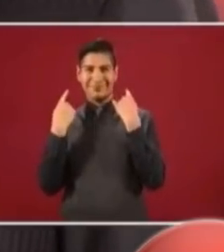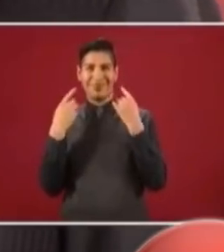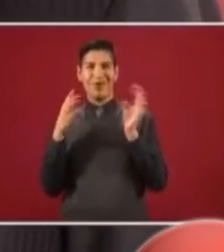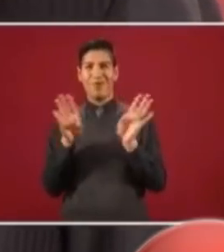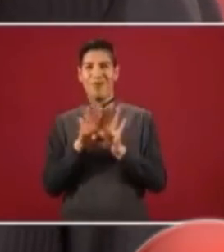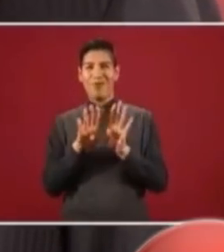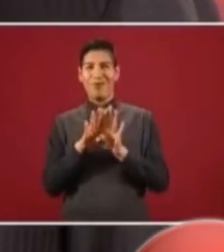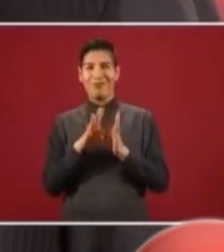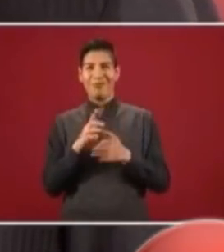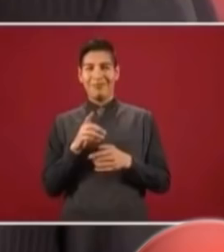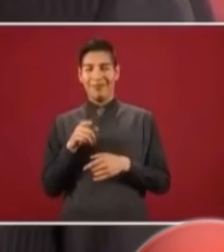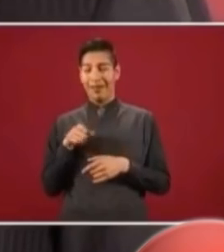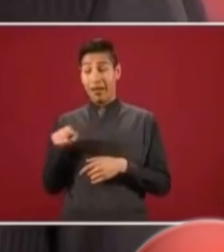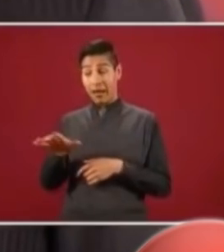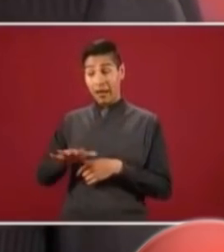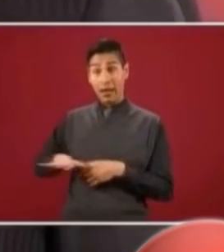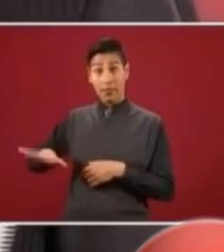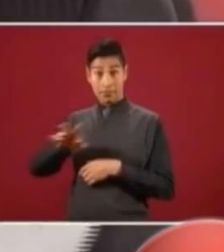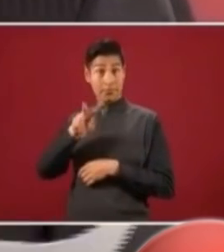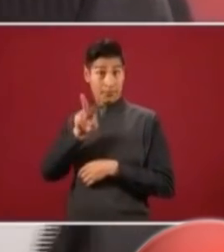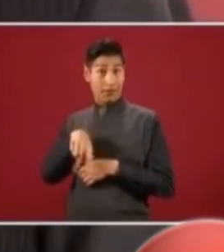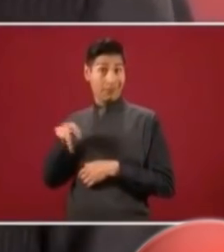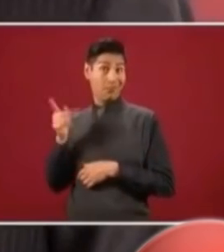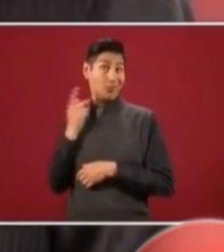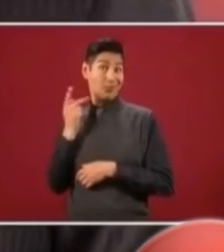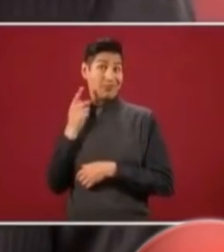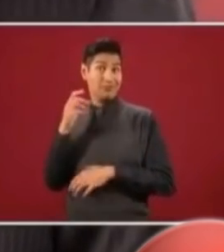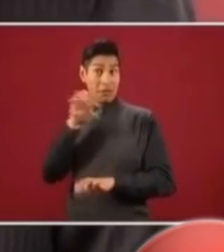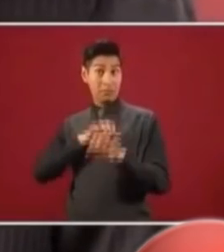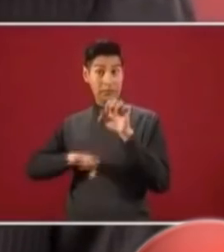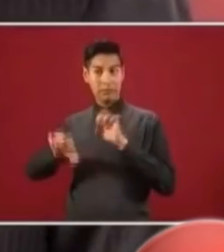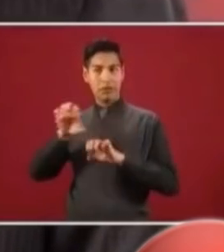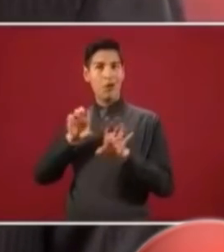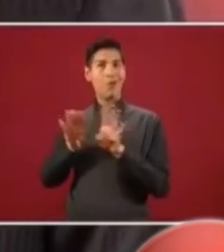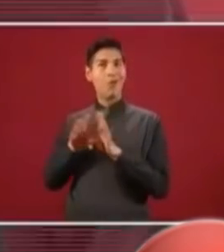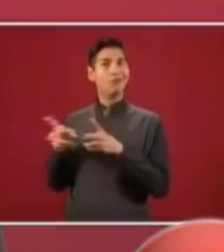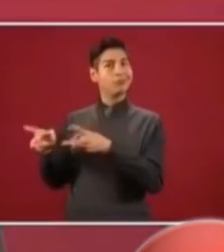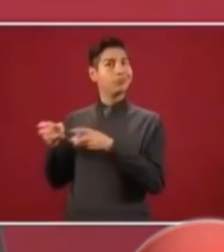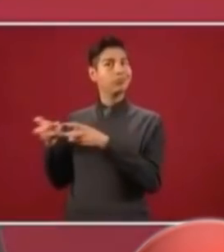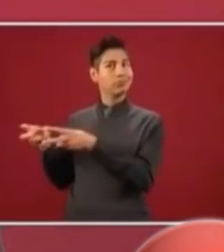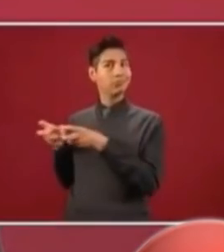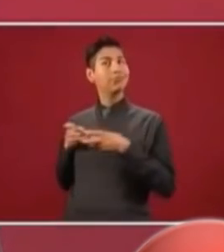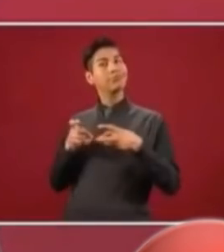frente al saqueo que se estaba llevando a cabo.